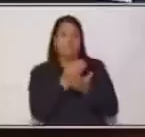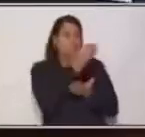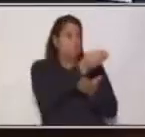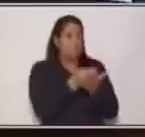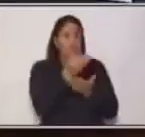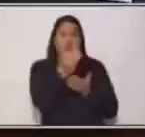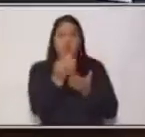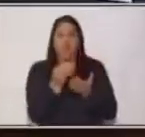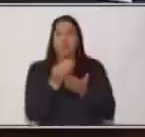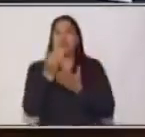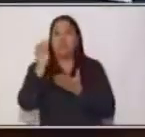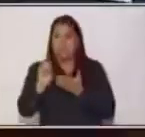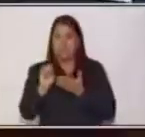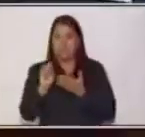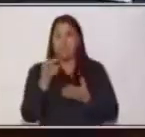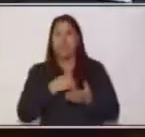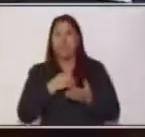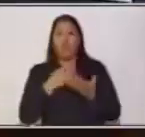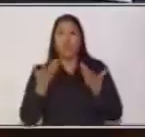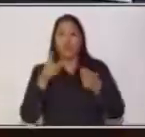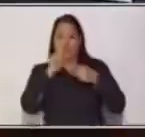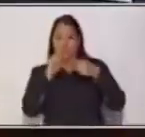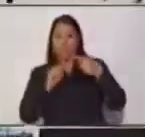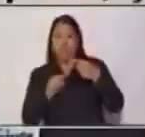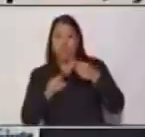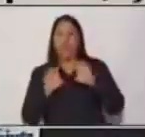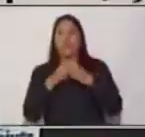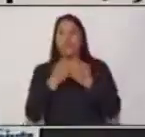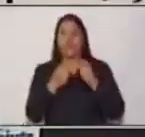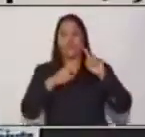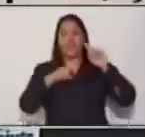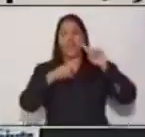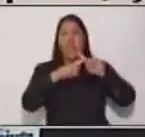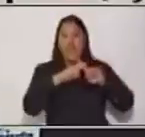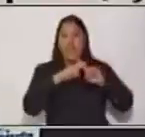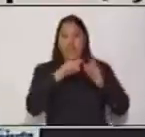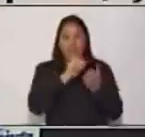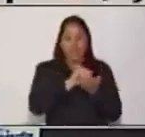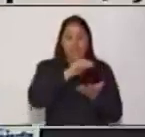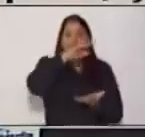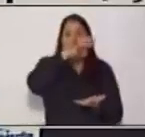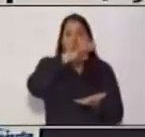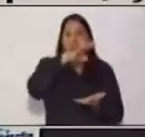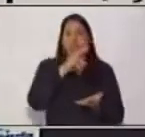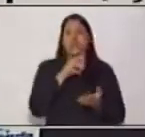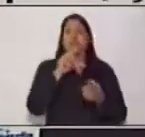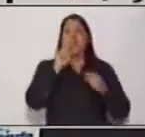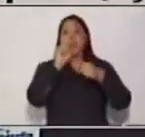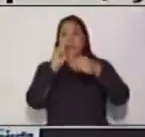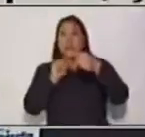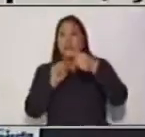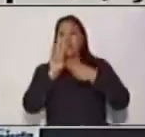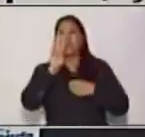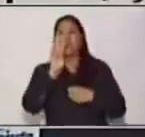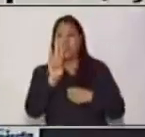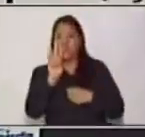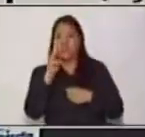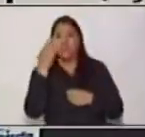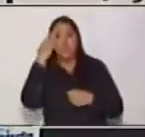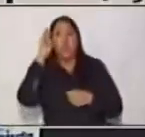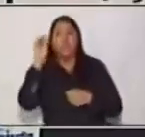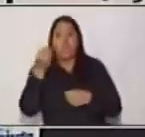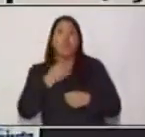está haciendo es X litros dividido 3, porque lo quiere repartir entre sus 3